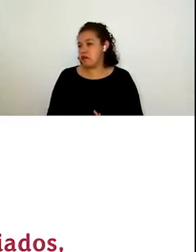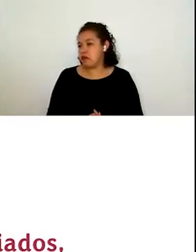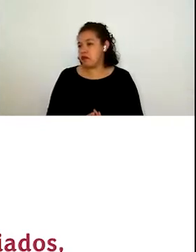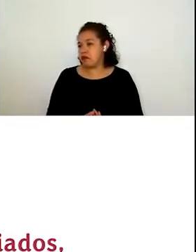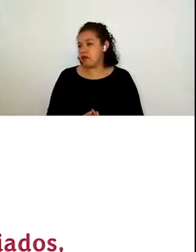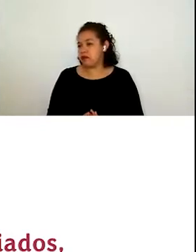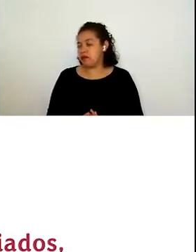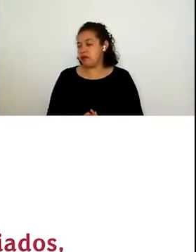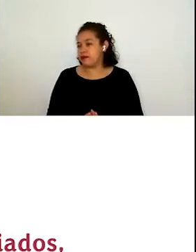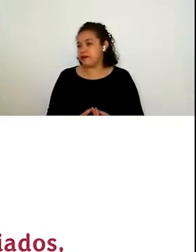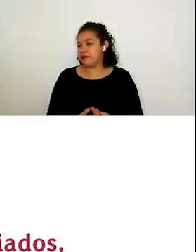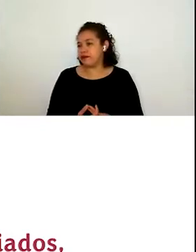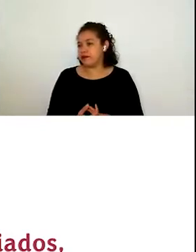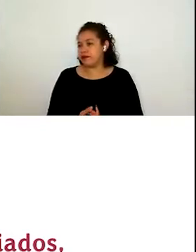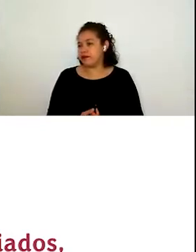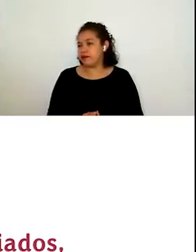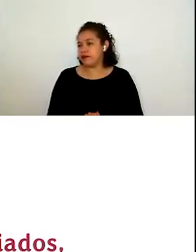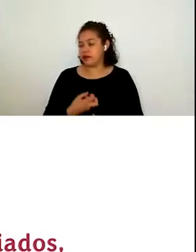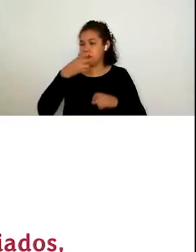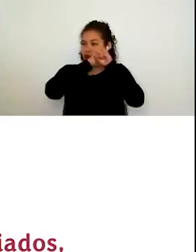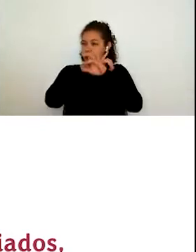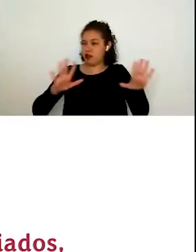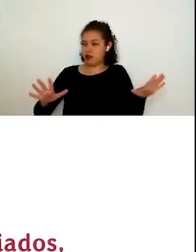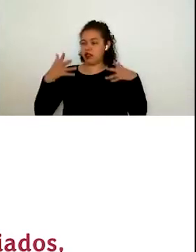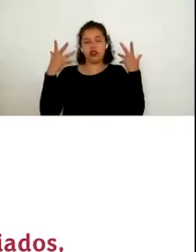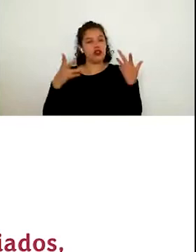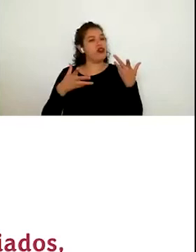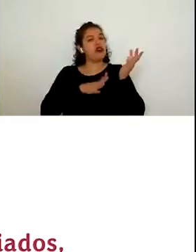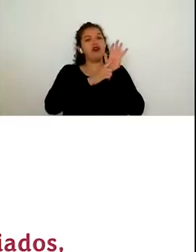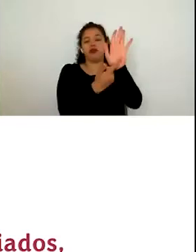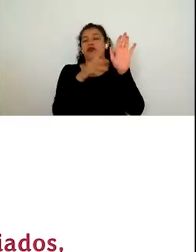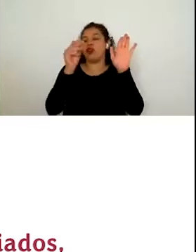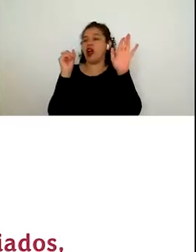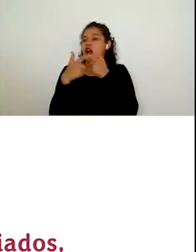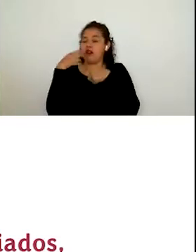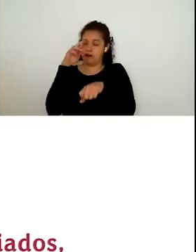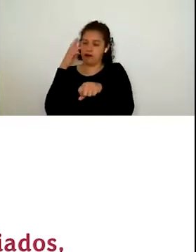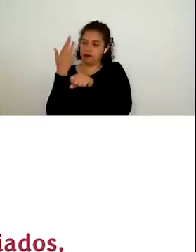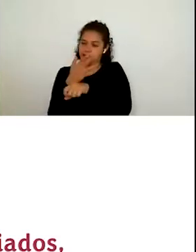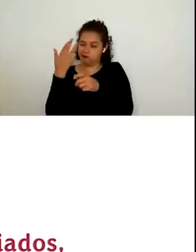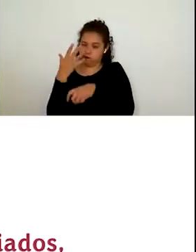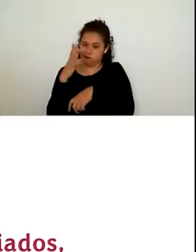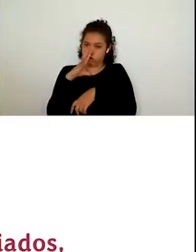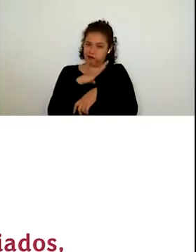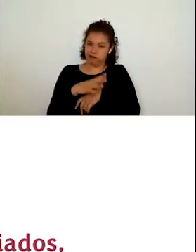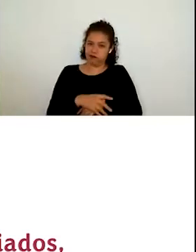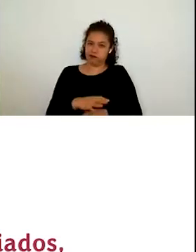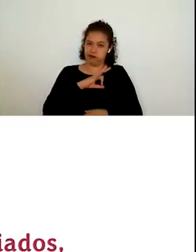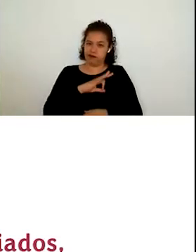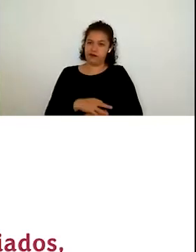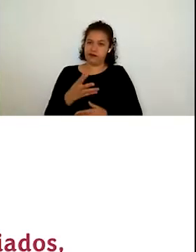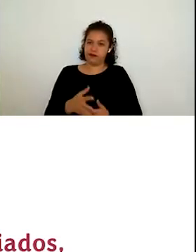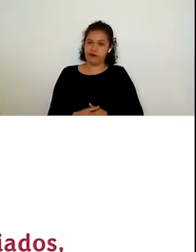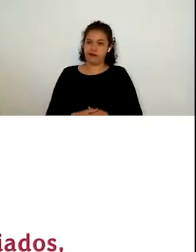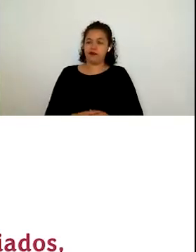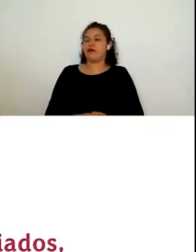no proporcionan esta información, pues están incurriendo también en alguna responsabilidad. Si ya no